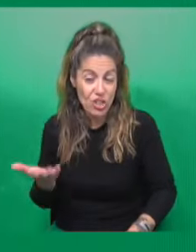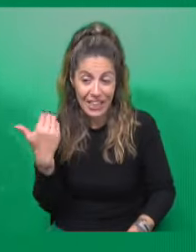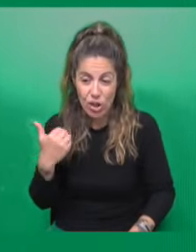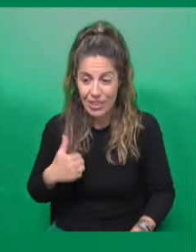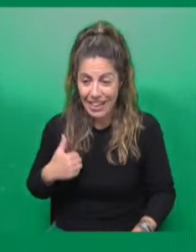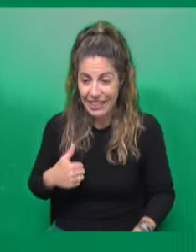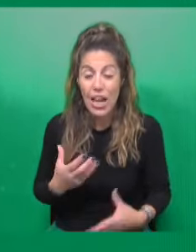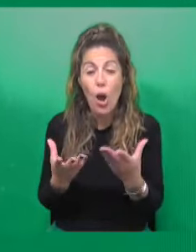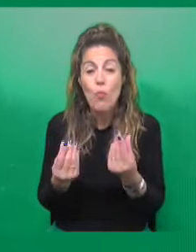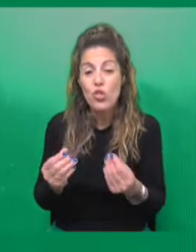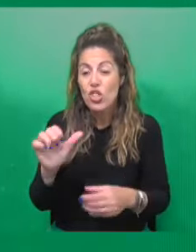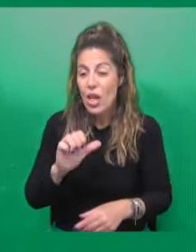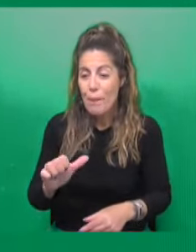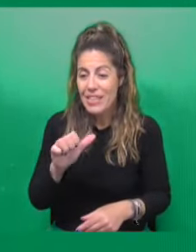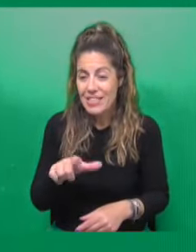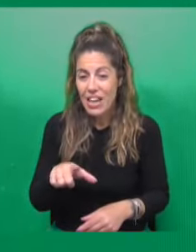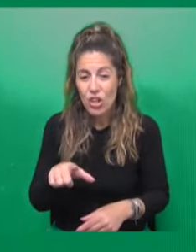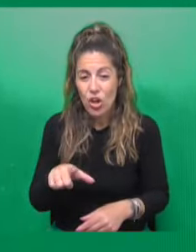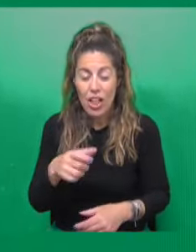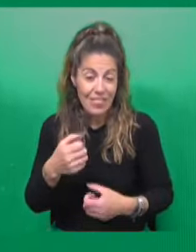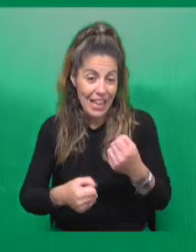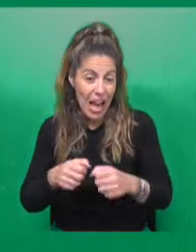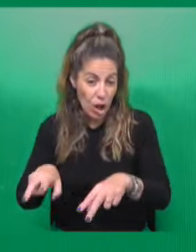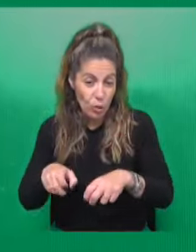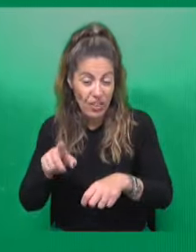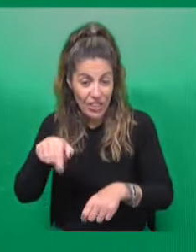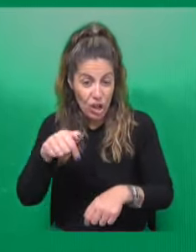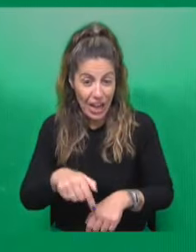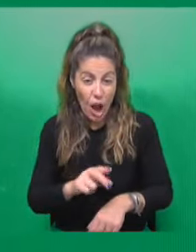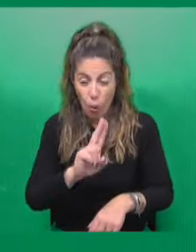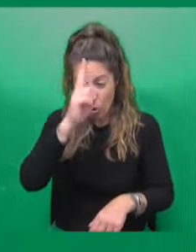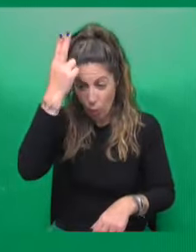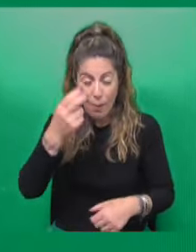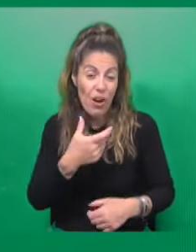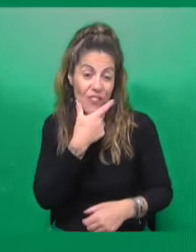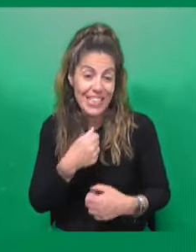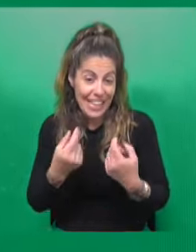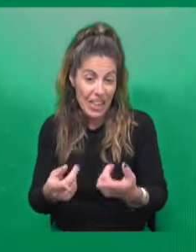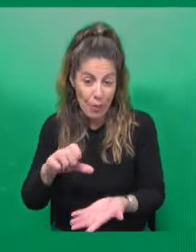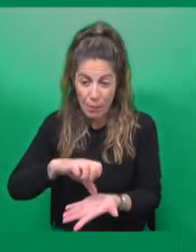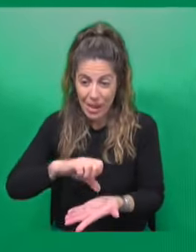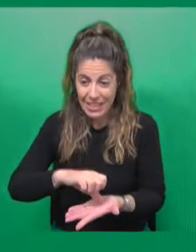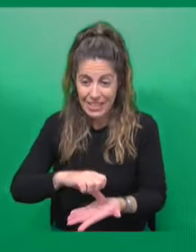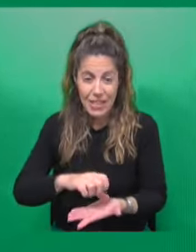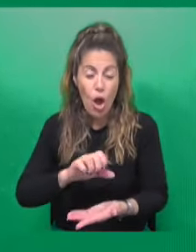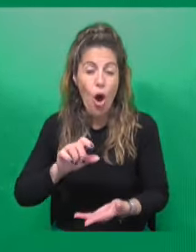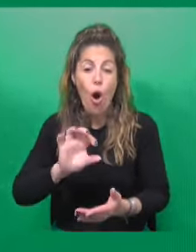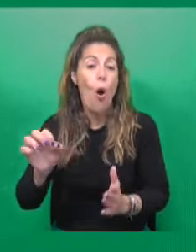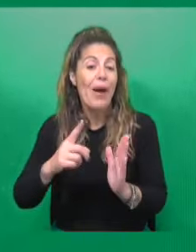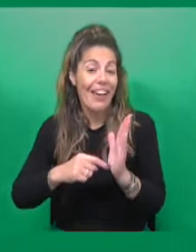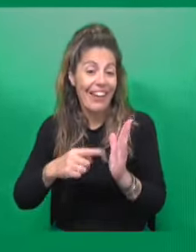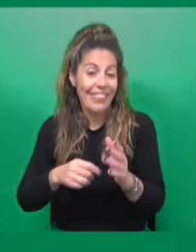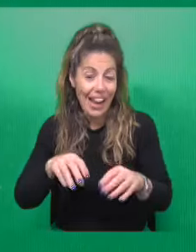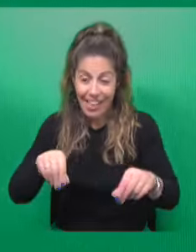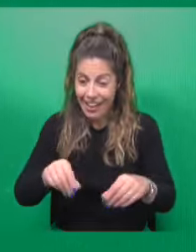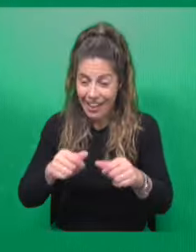empresarios de la digamos de la agroindustria Se vinieron al Uruguay por las facilidades que otorgaba el país ya sea o para arrendar Campos porque hay una